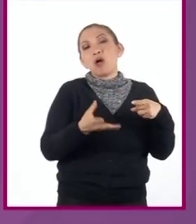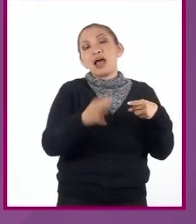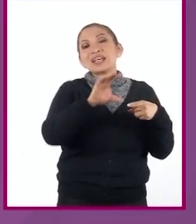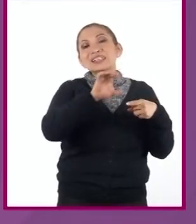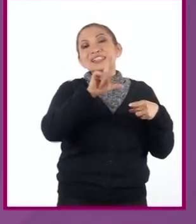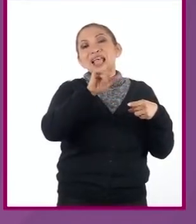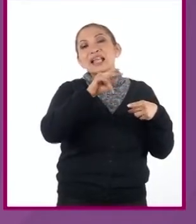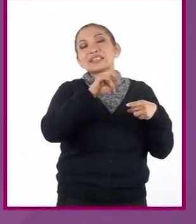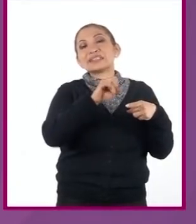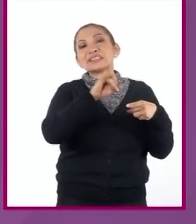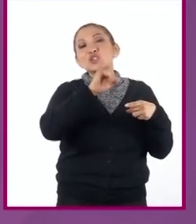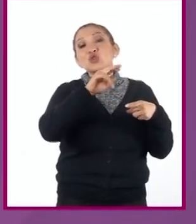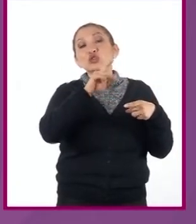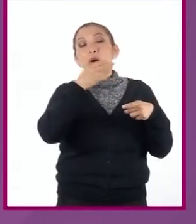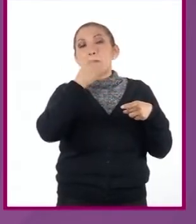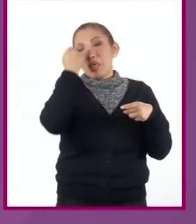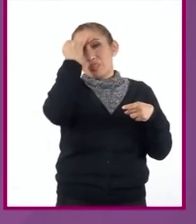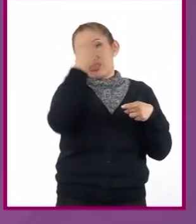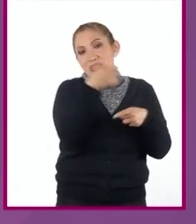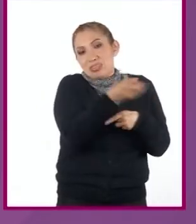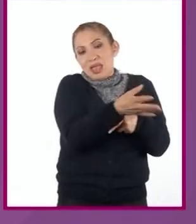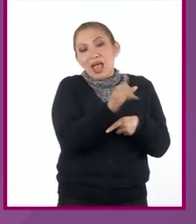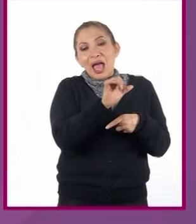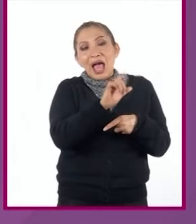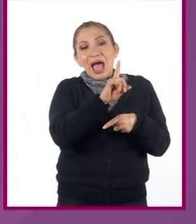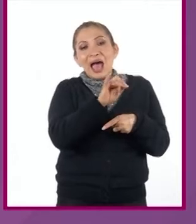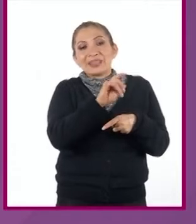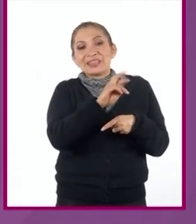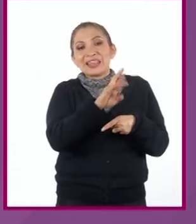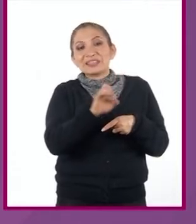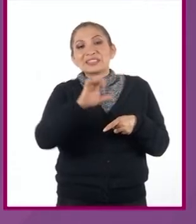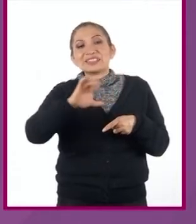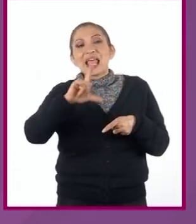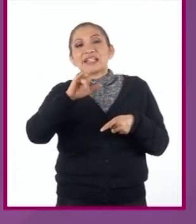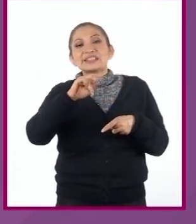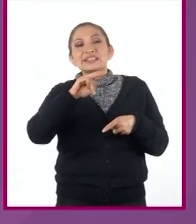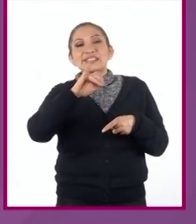como Celsius, en honor a su inventor, Anders Celsius.